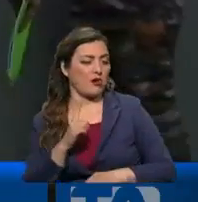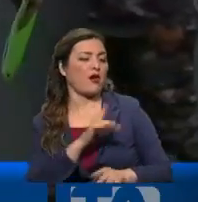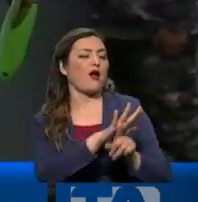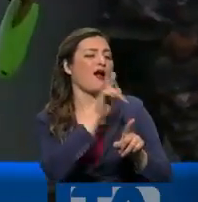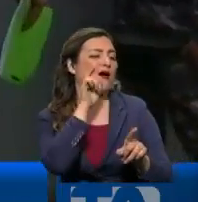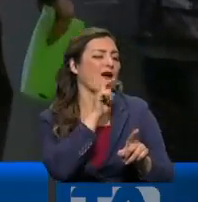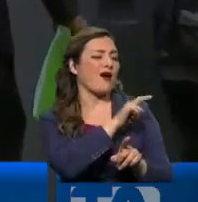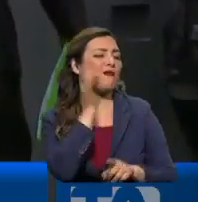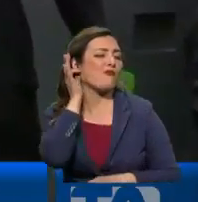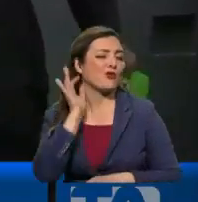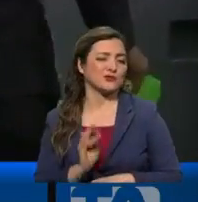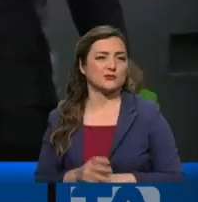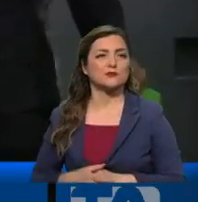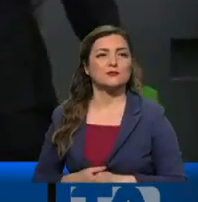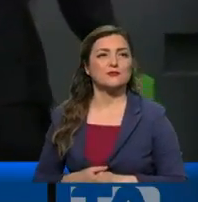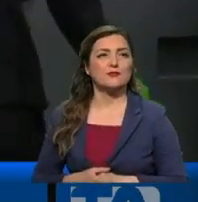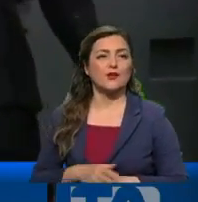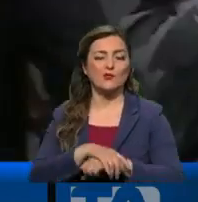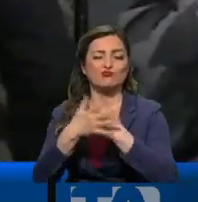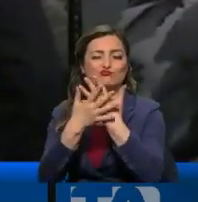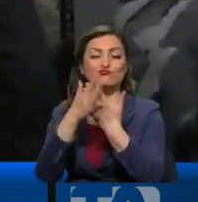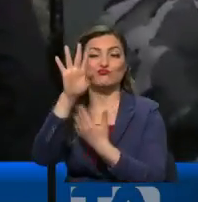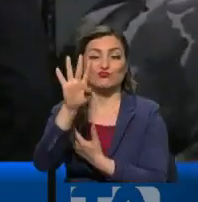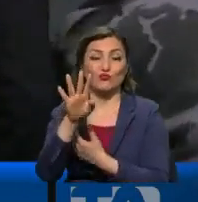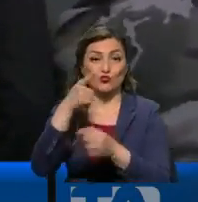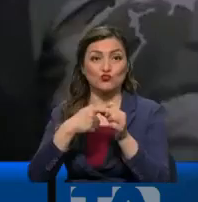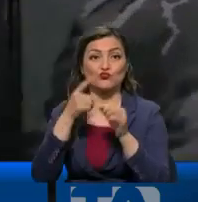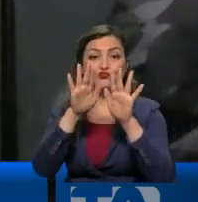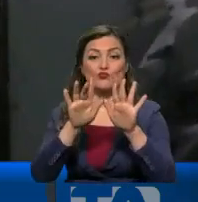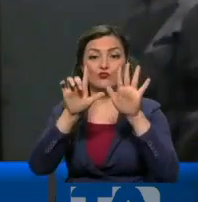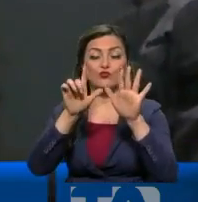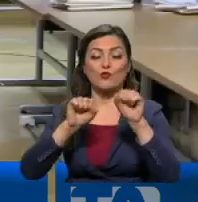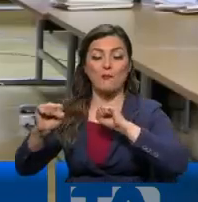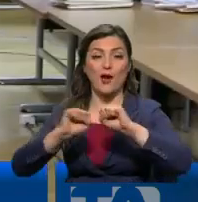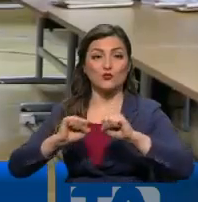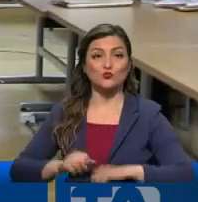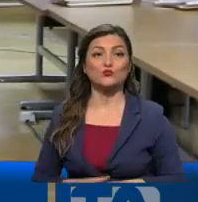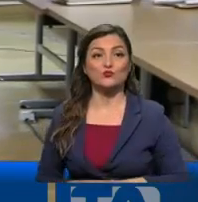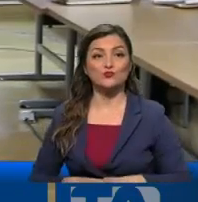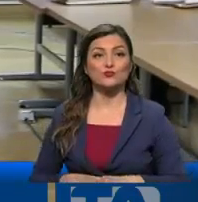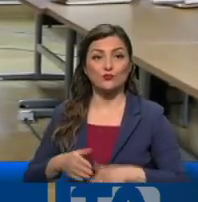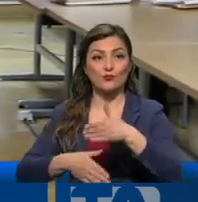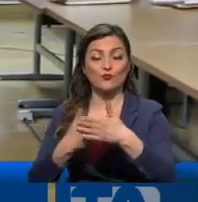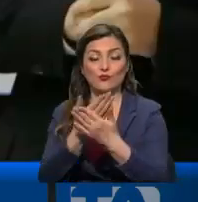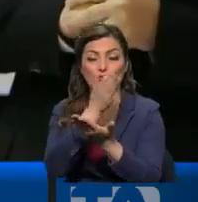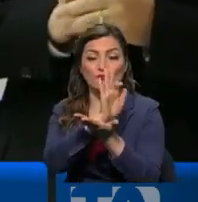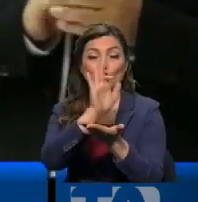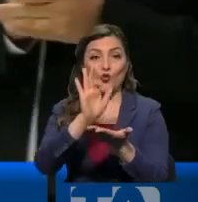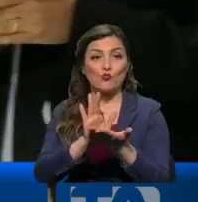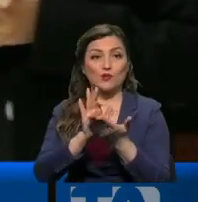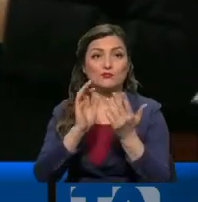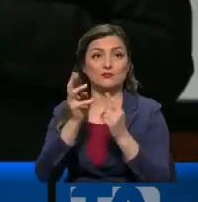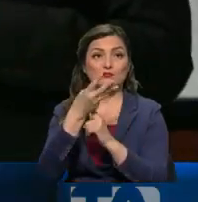exministro. Carrión permanece privado de la libertad en la cárcel 4 de Quito desde el 17 de mayo. A esta audiencia compareció de